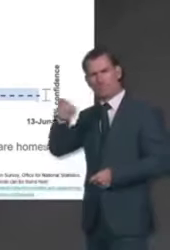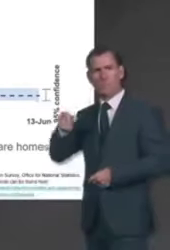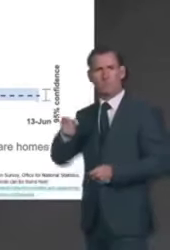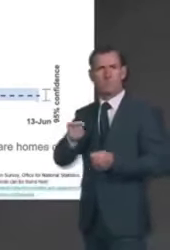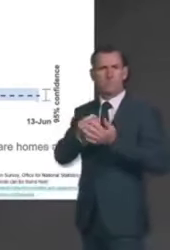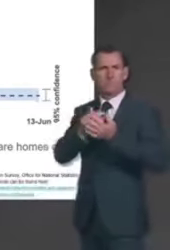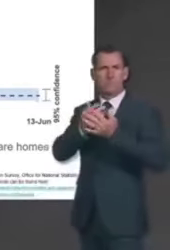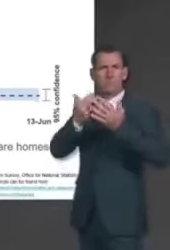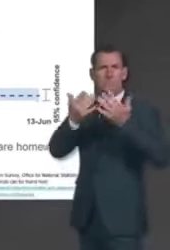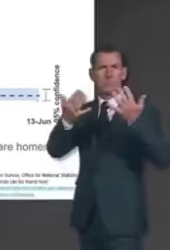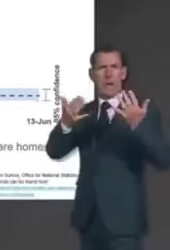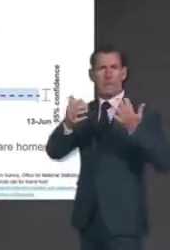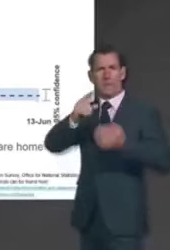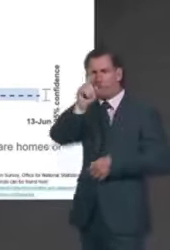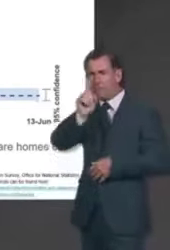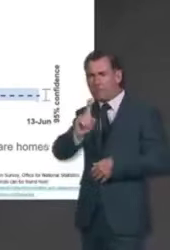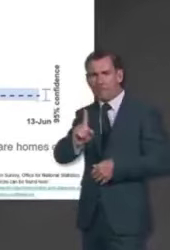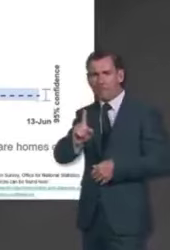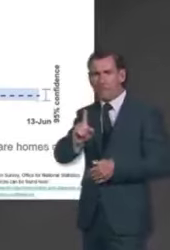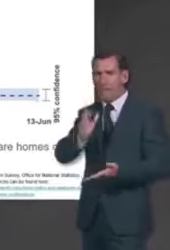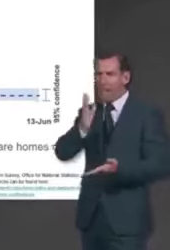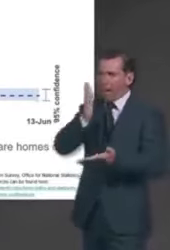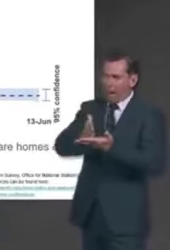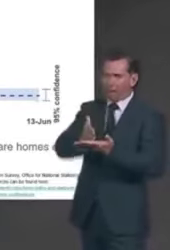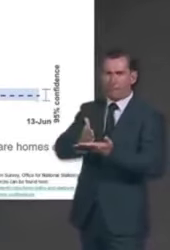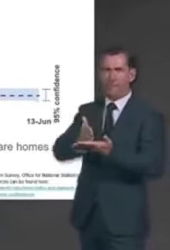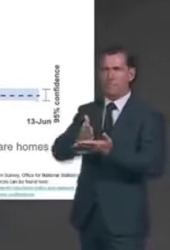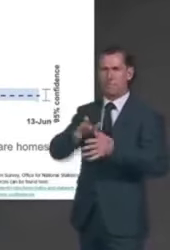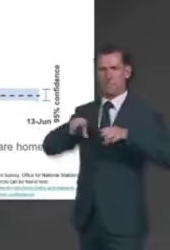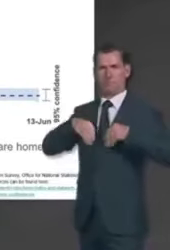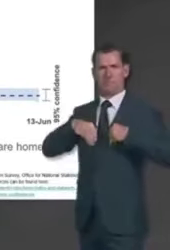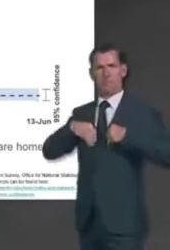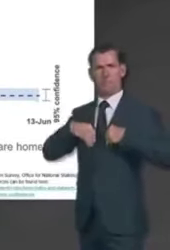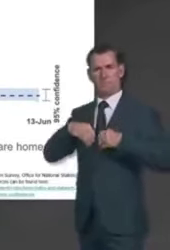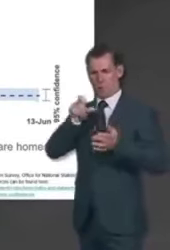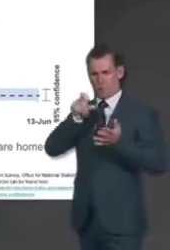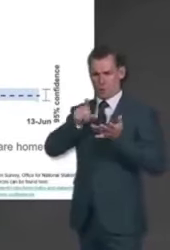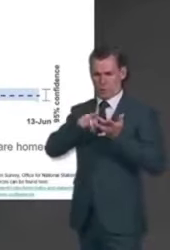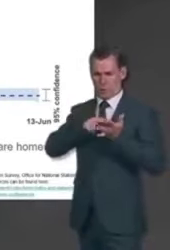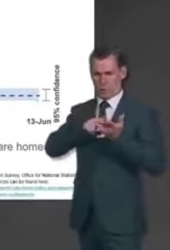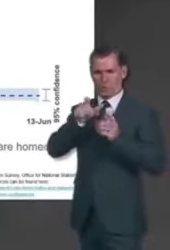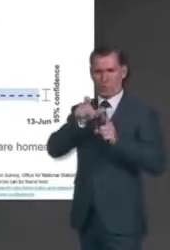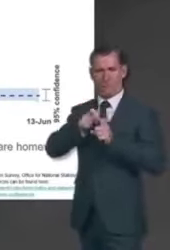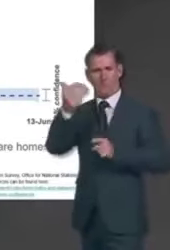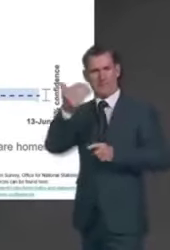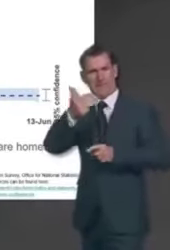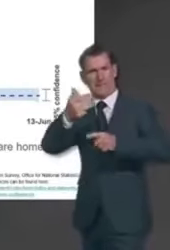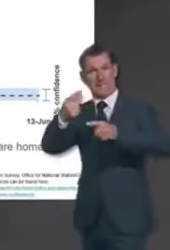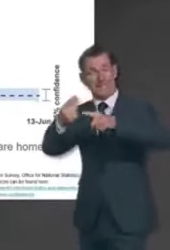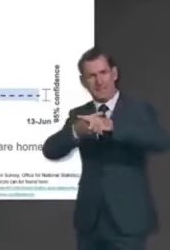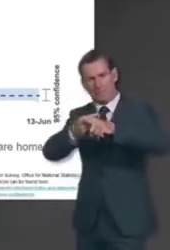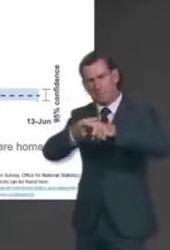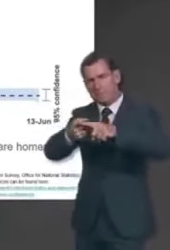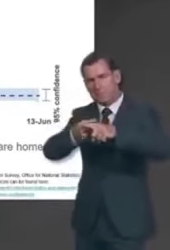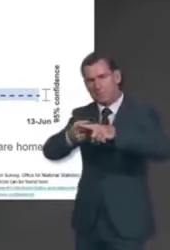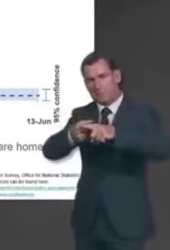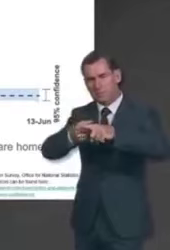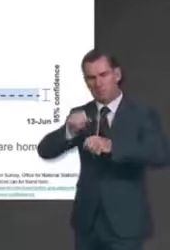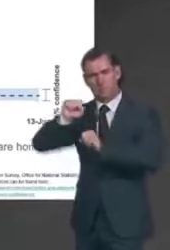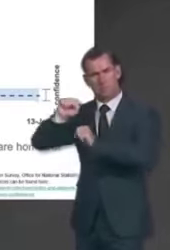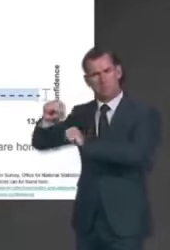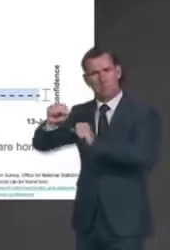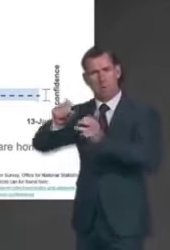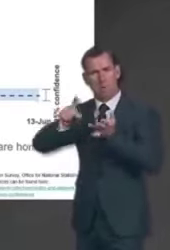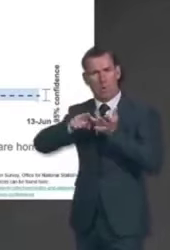tarde da positivo puede alertar a la aplicación lo que a su vez permite al lugar alertar de forma anónima a cualquier persona que haya